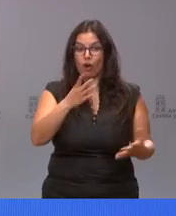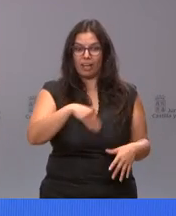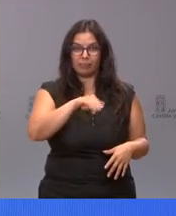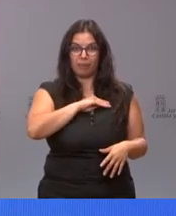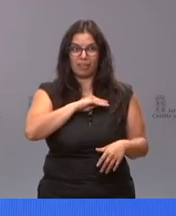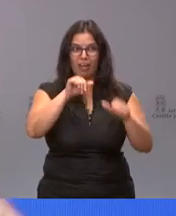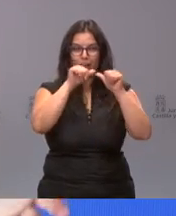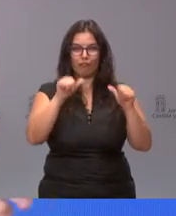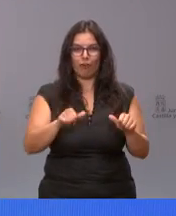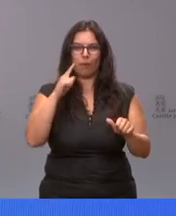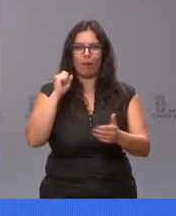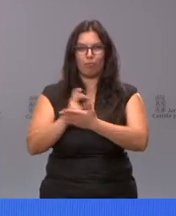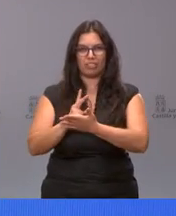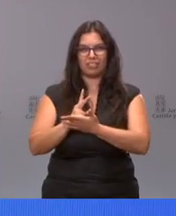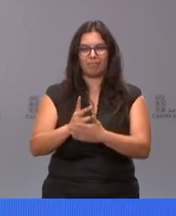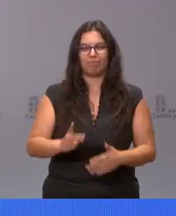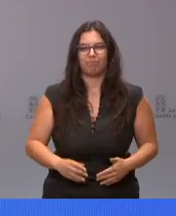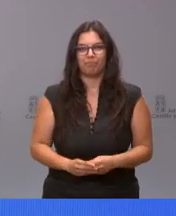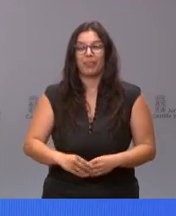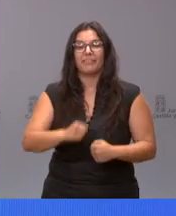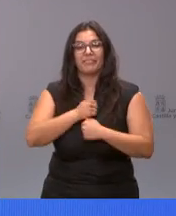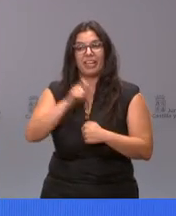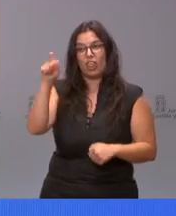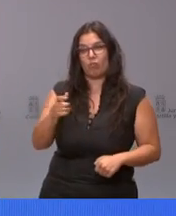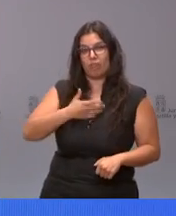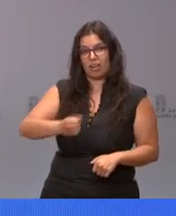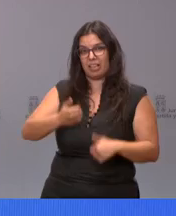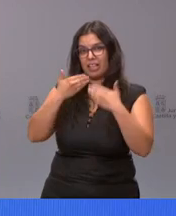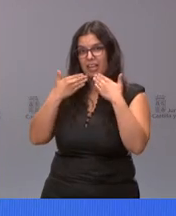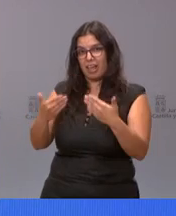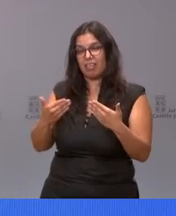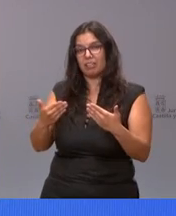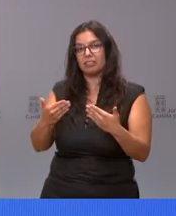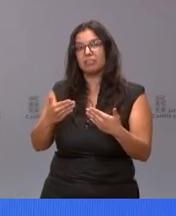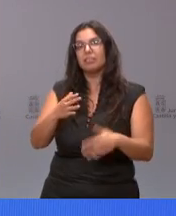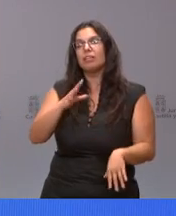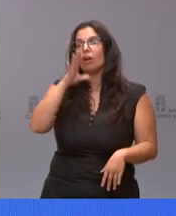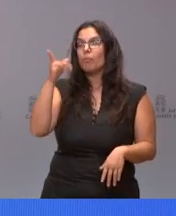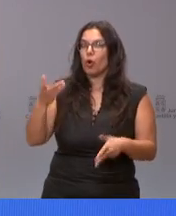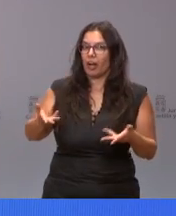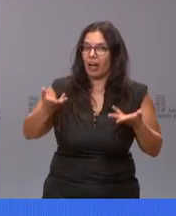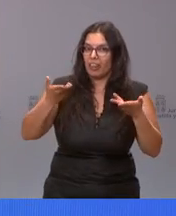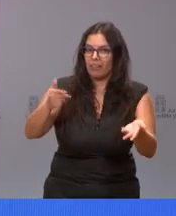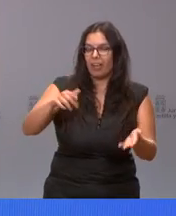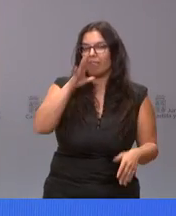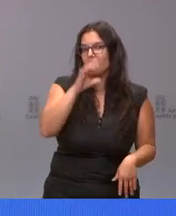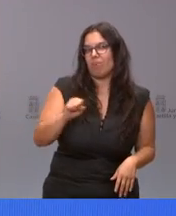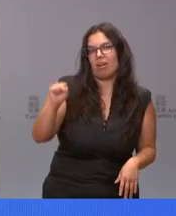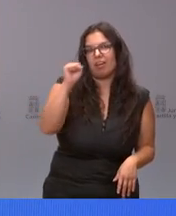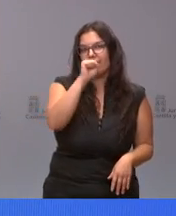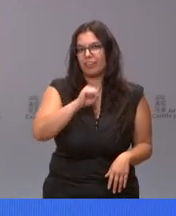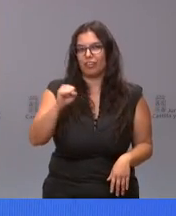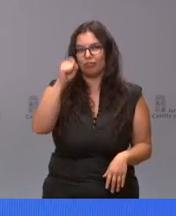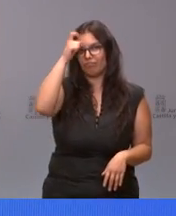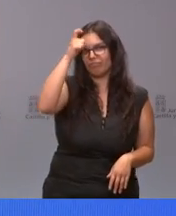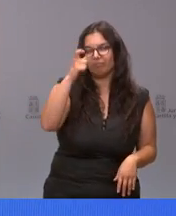el día de hoy. Querido alcalde, muchas gracias por acogernos en esta maravillosa